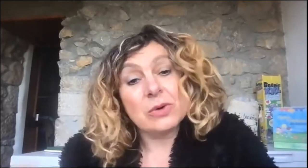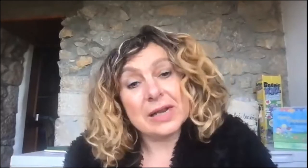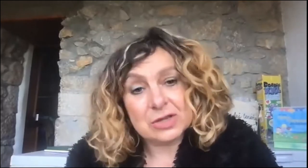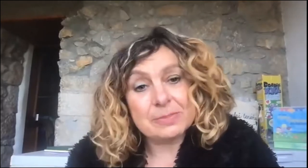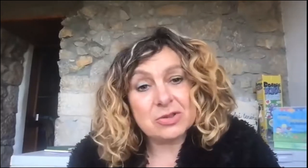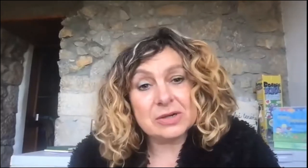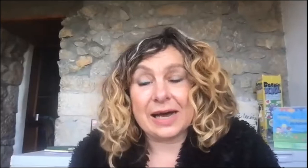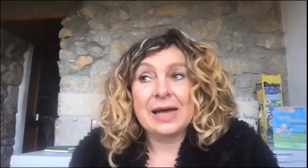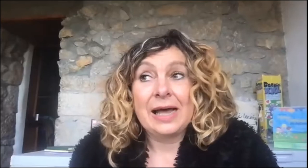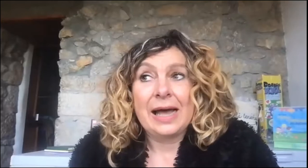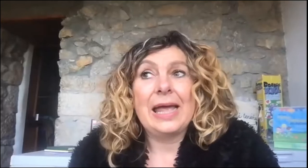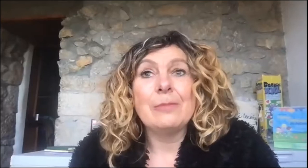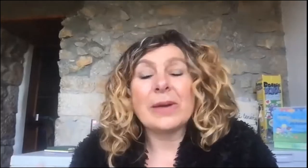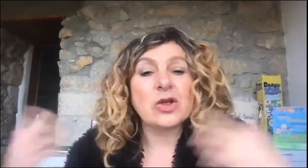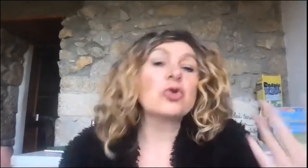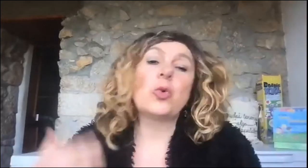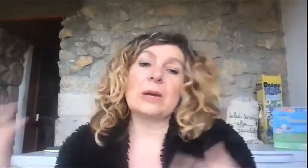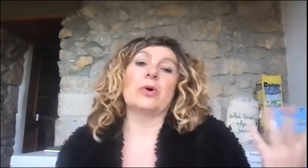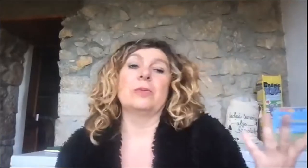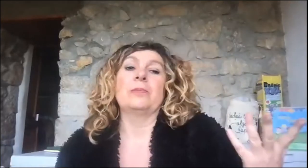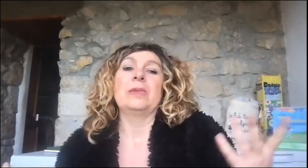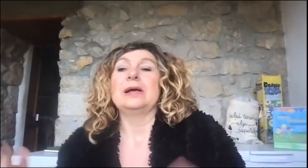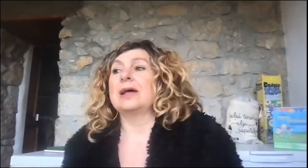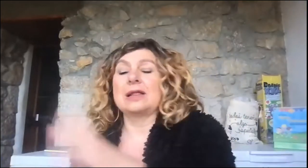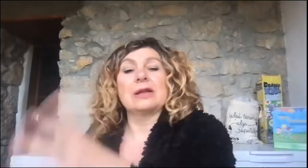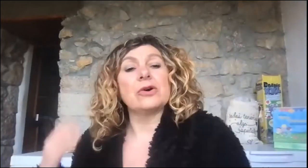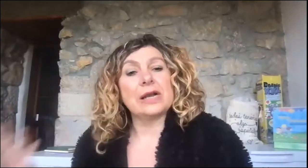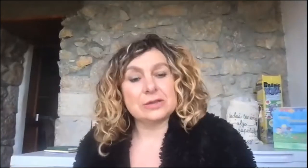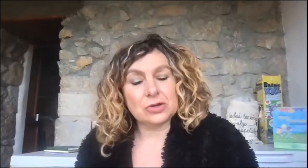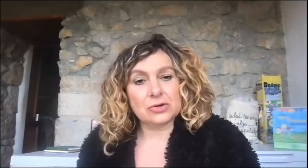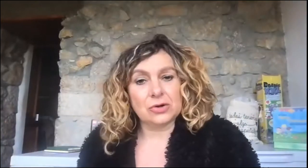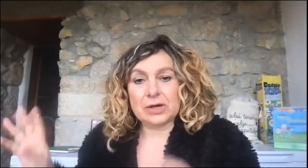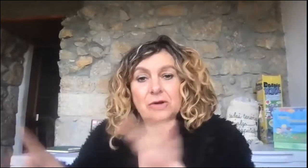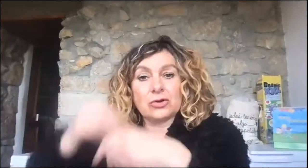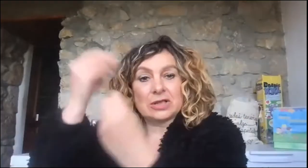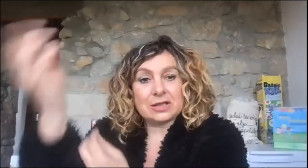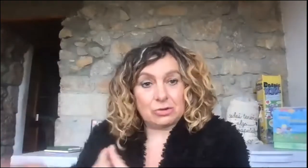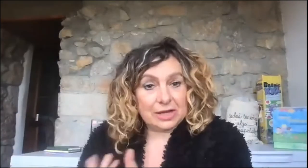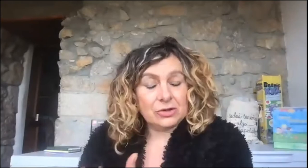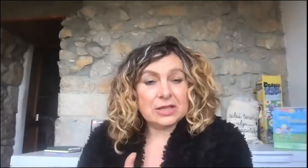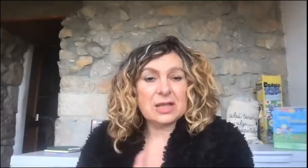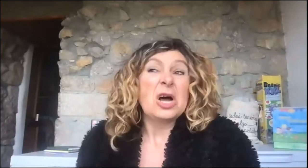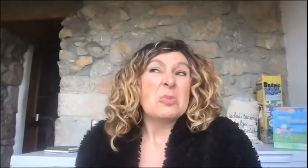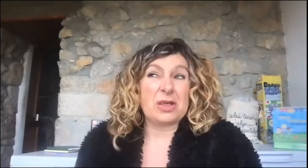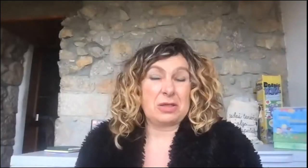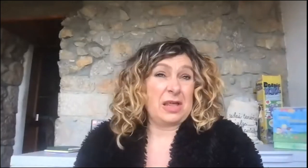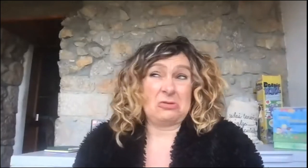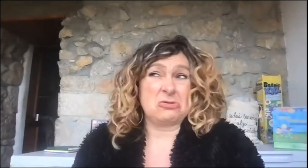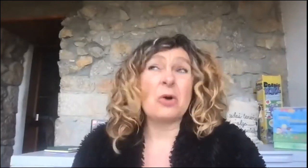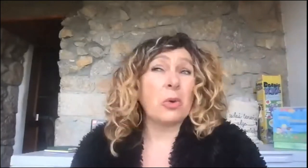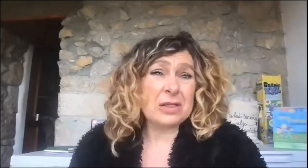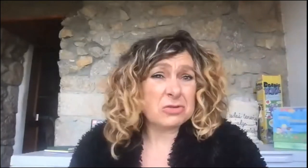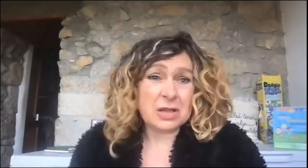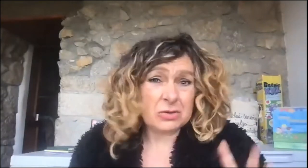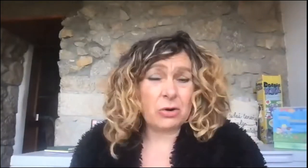vais jugar a otra persona moviendo su cuerpo, interaccionando con el entorno, cogiendo cositas y soltándolas, puedes decir, no